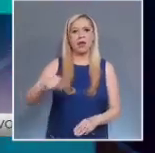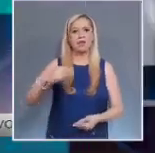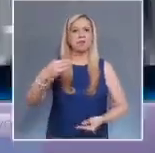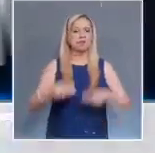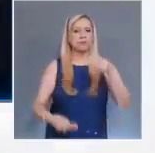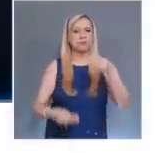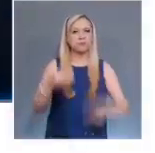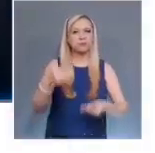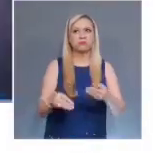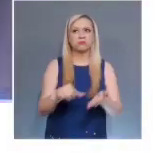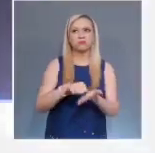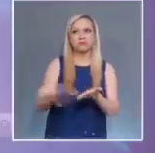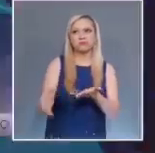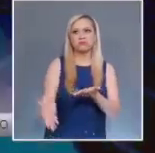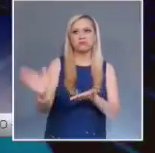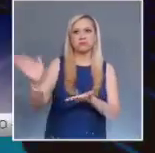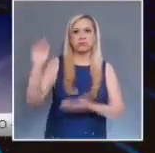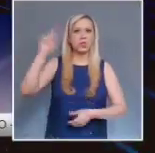Yucatán.